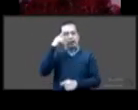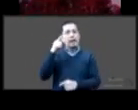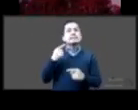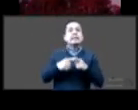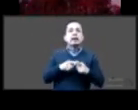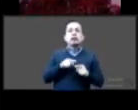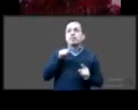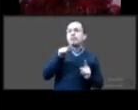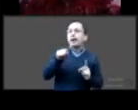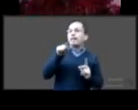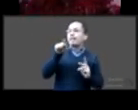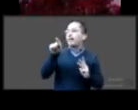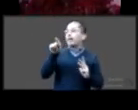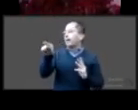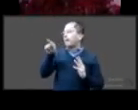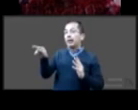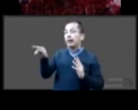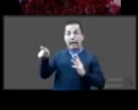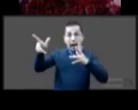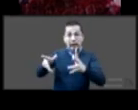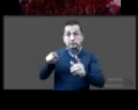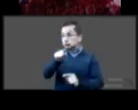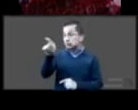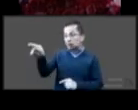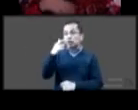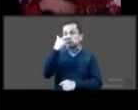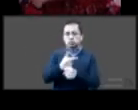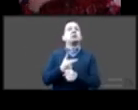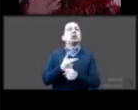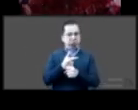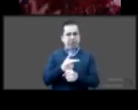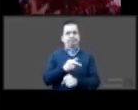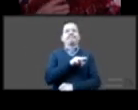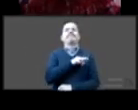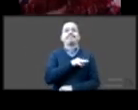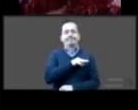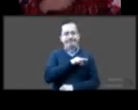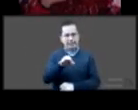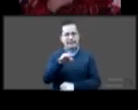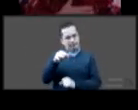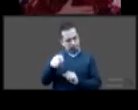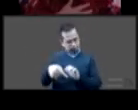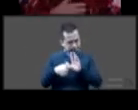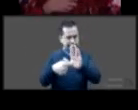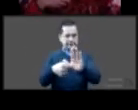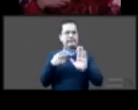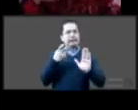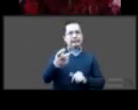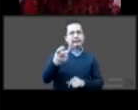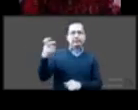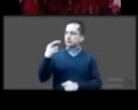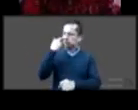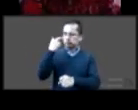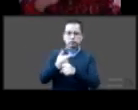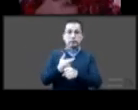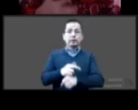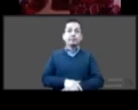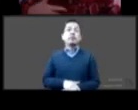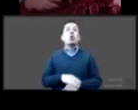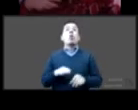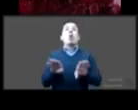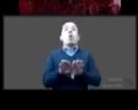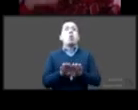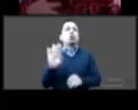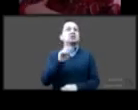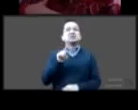para que pudieran ser probados, ¿no? ¿Y a través de qué, ¿no?, que hagan eso? Es a través de